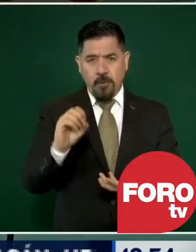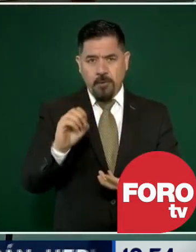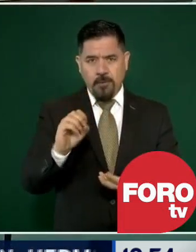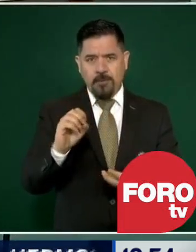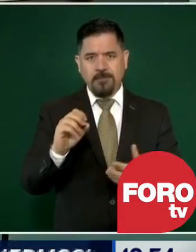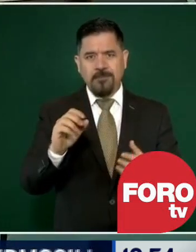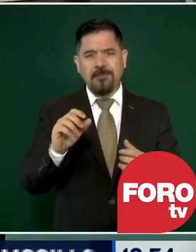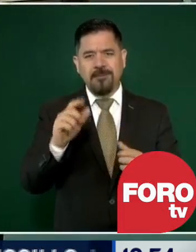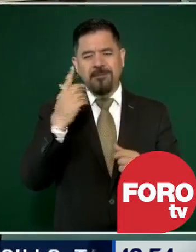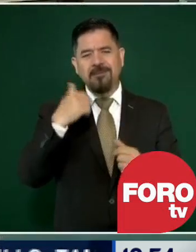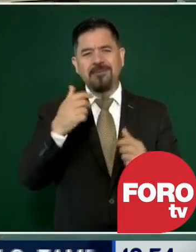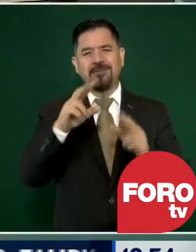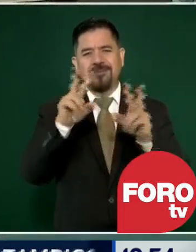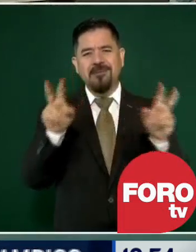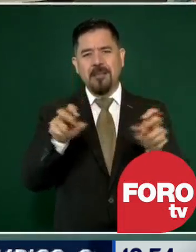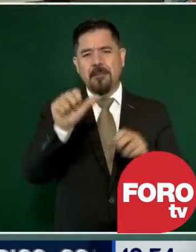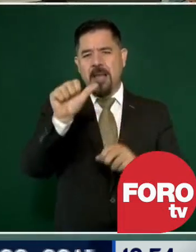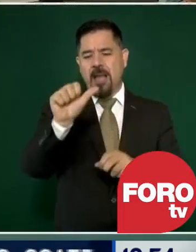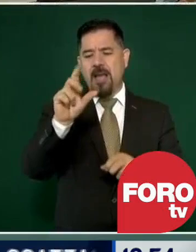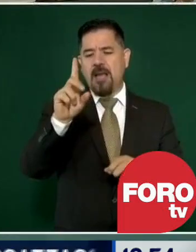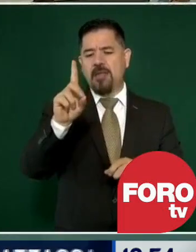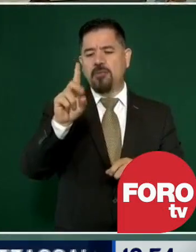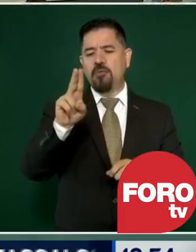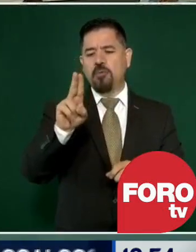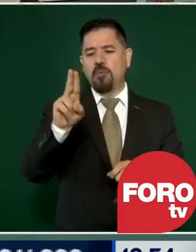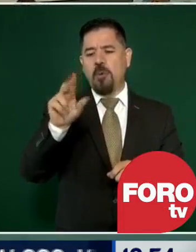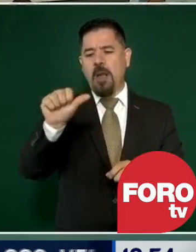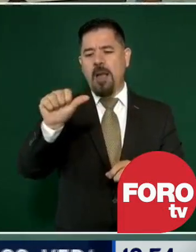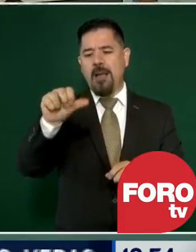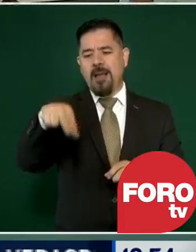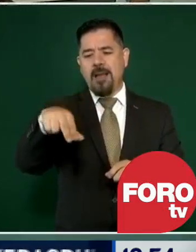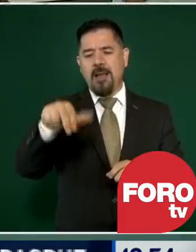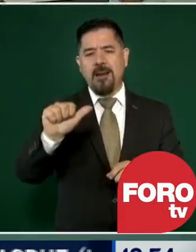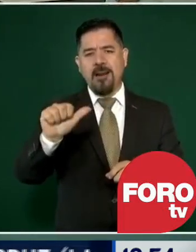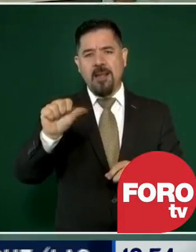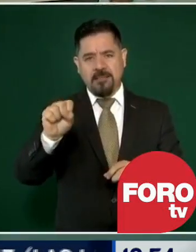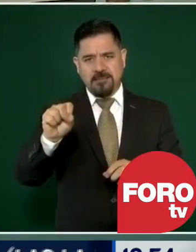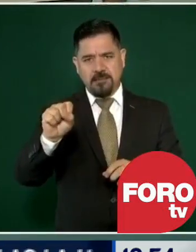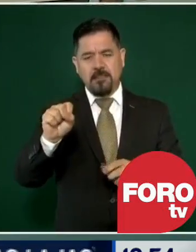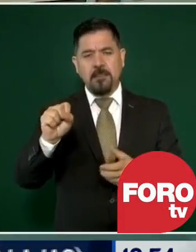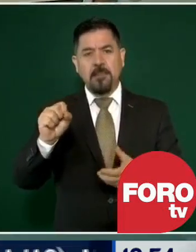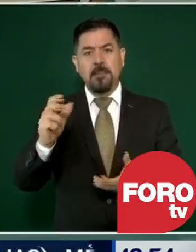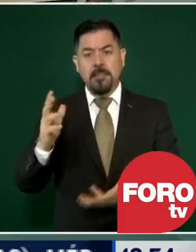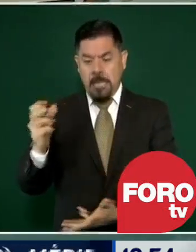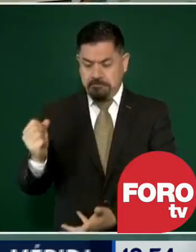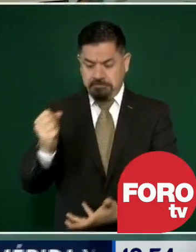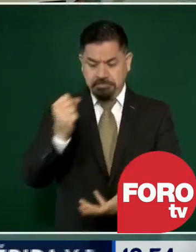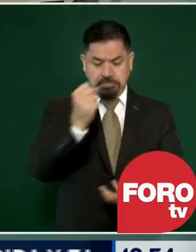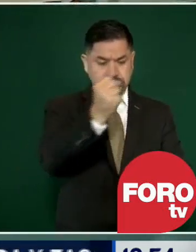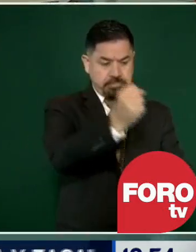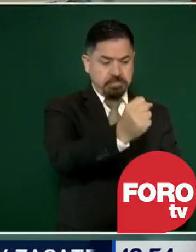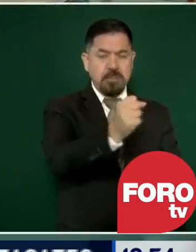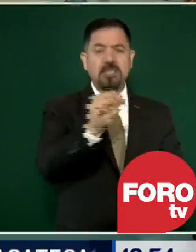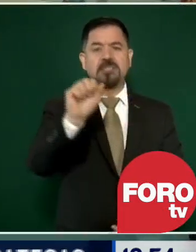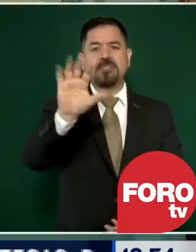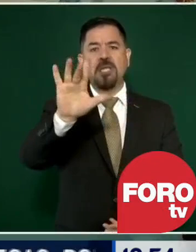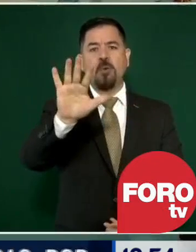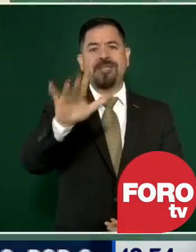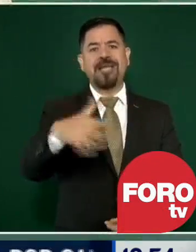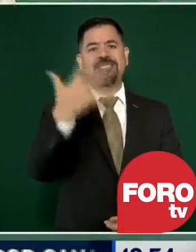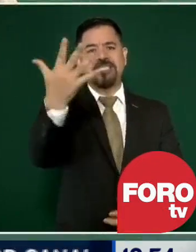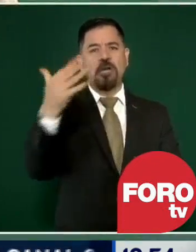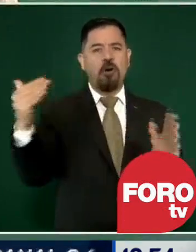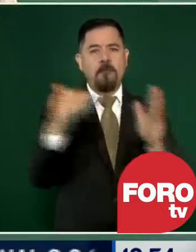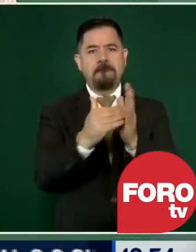fideicomiso que recibimos con 55 mil millones de pesos y lo